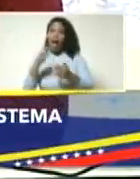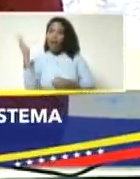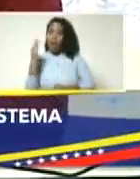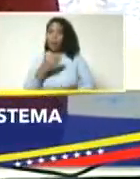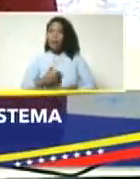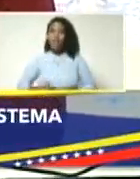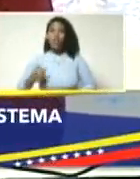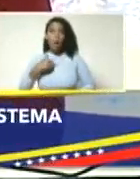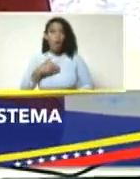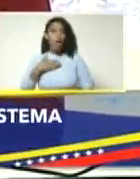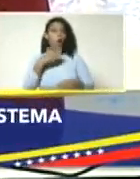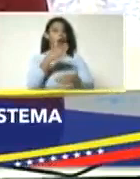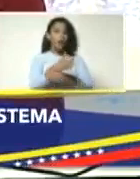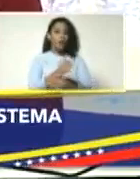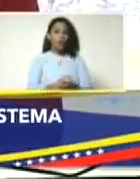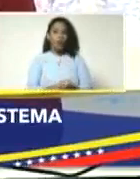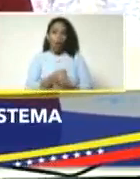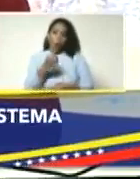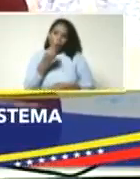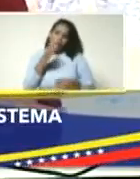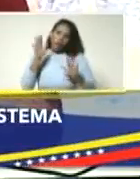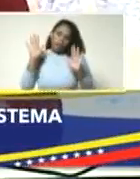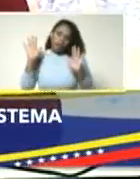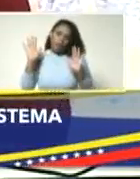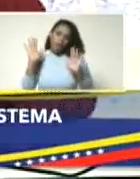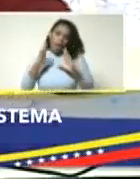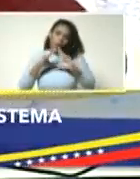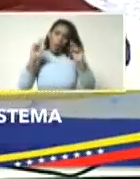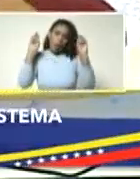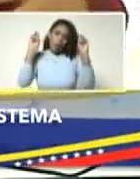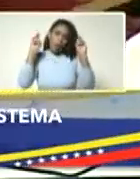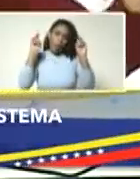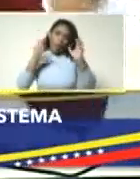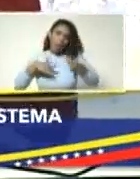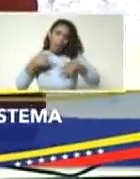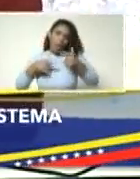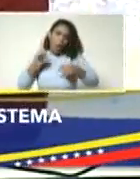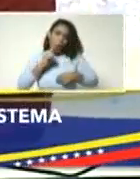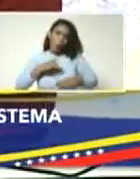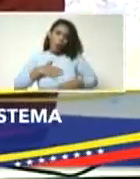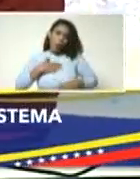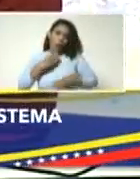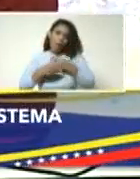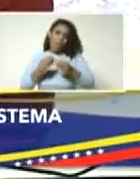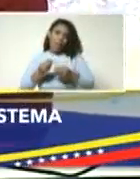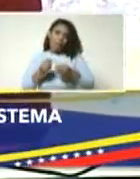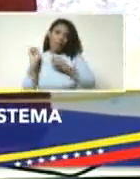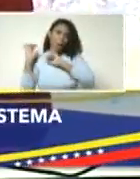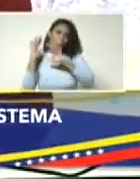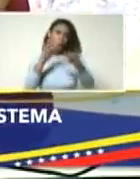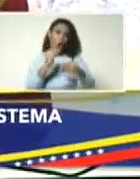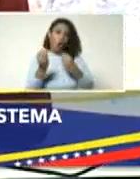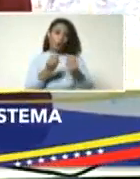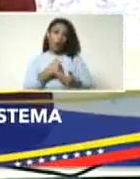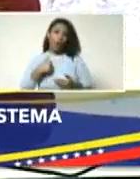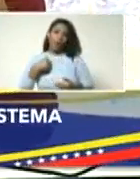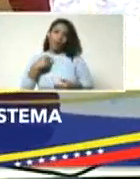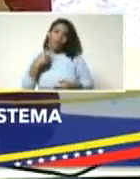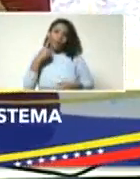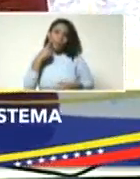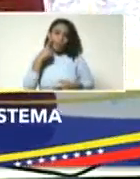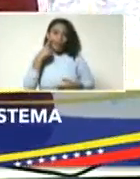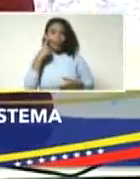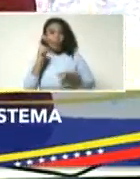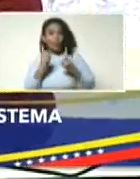yo quiero ir. Y uno, bueno, por todo el tema de que los actos ahora no los podemos hacer masivos como quisiéramos, uno tener que